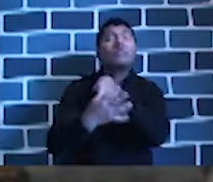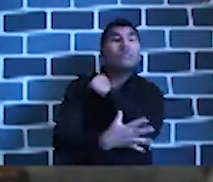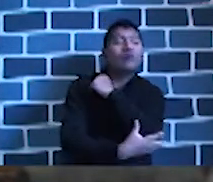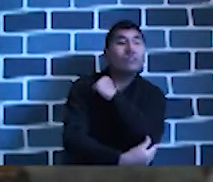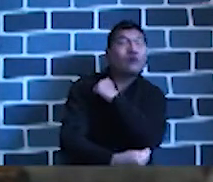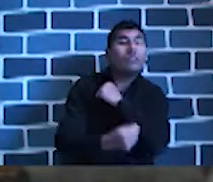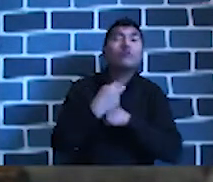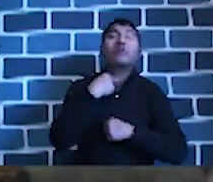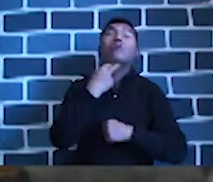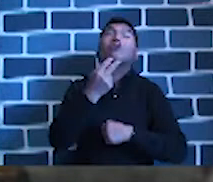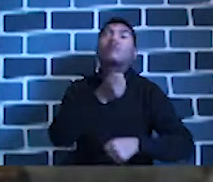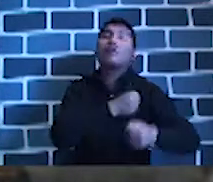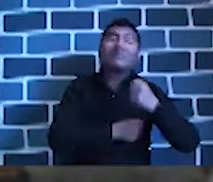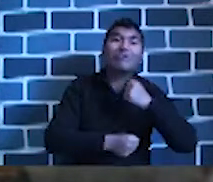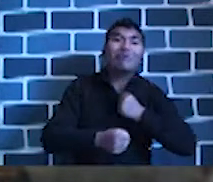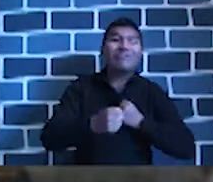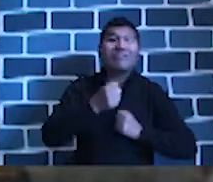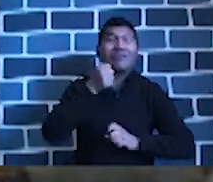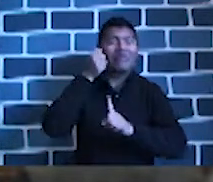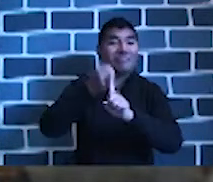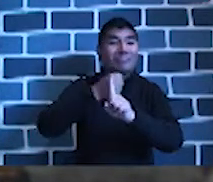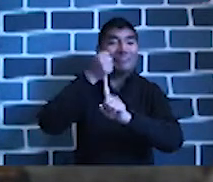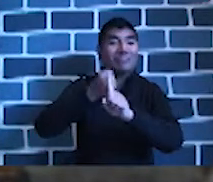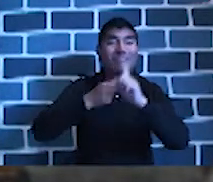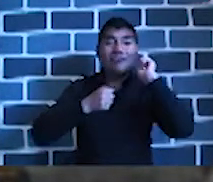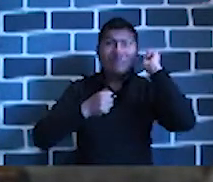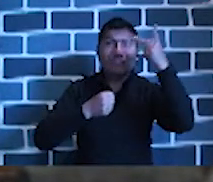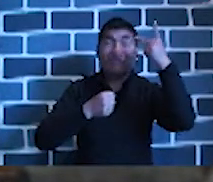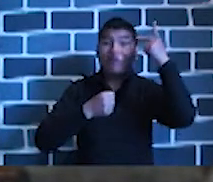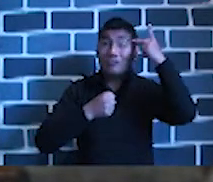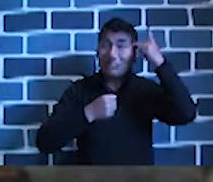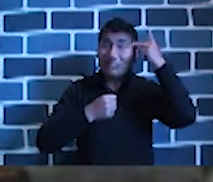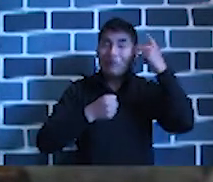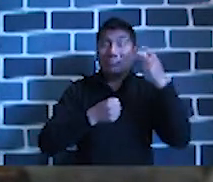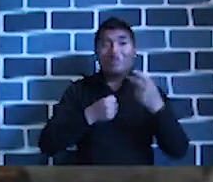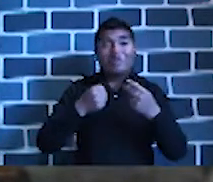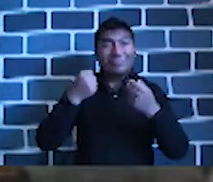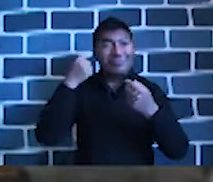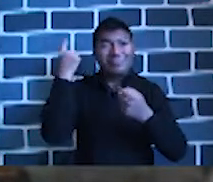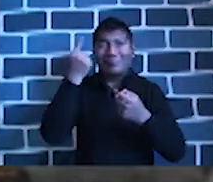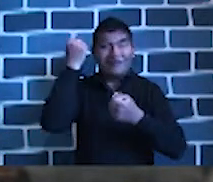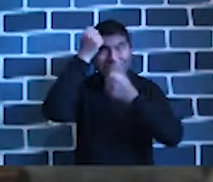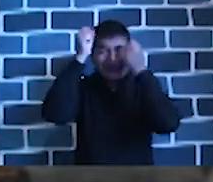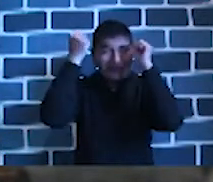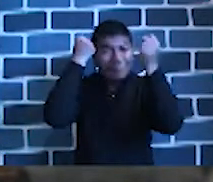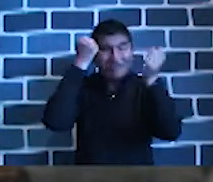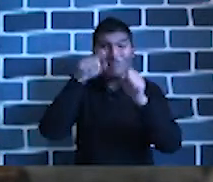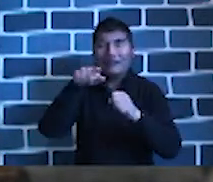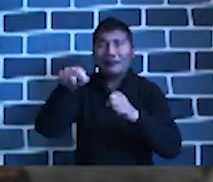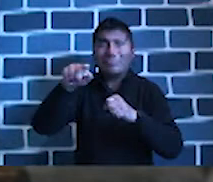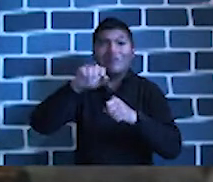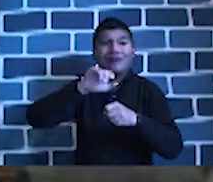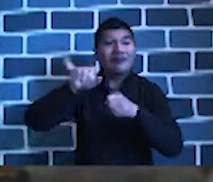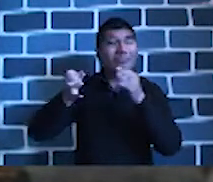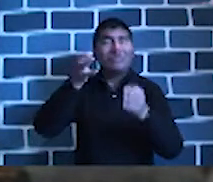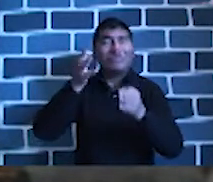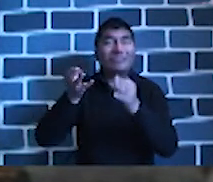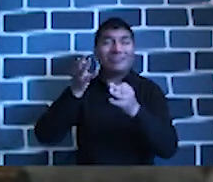oprimidos, el mártir político porque rebelde frente a un sistema injusto y